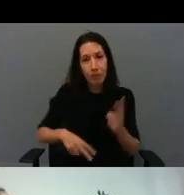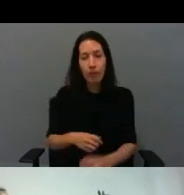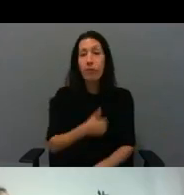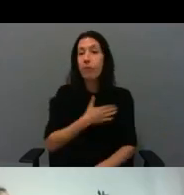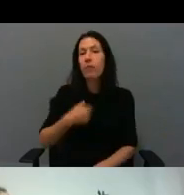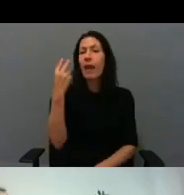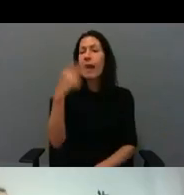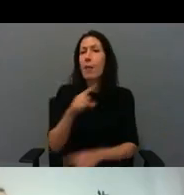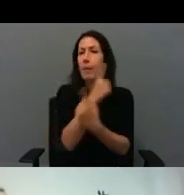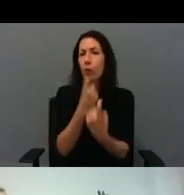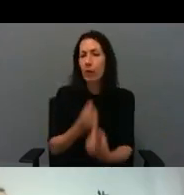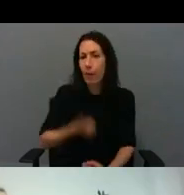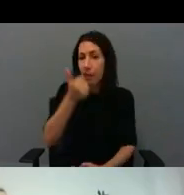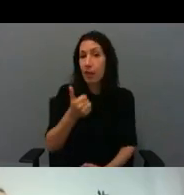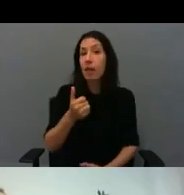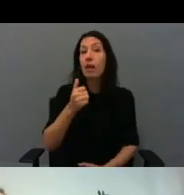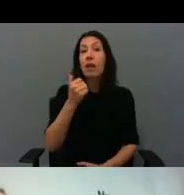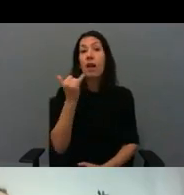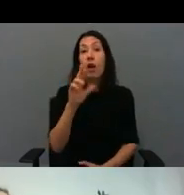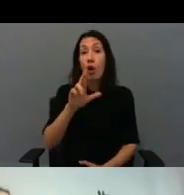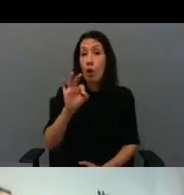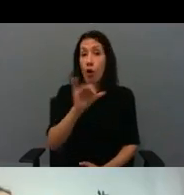más. Rosana Rojas